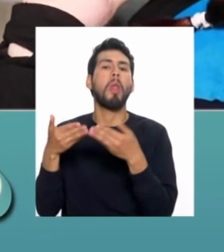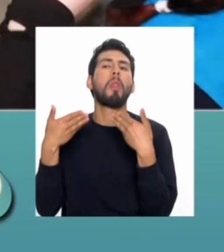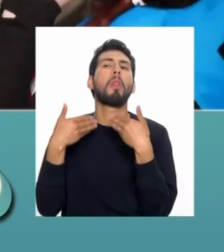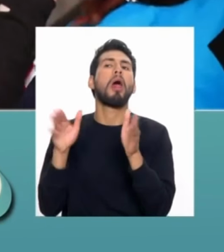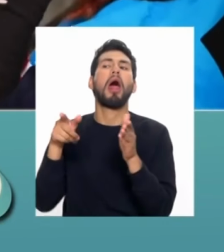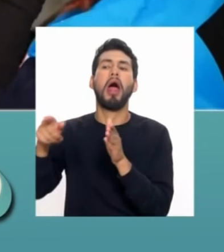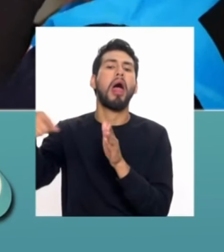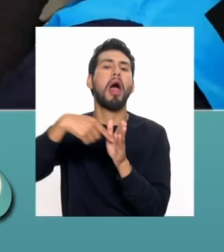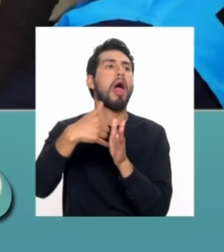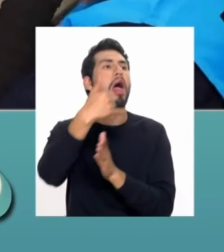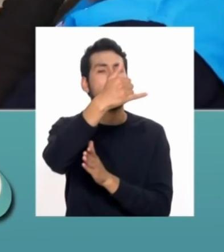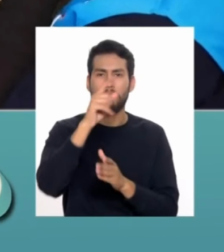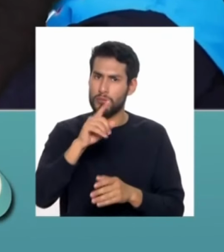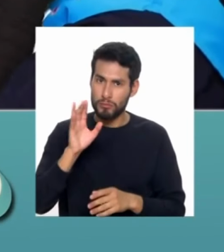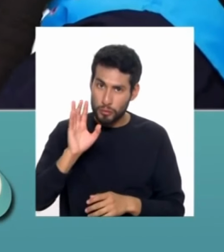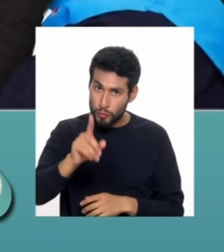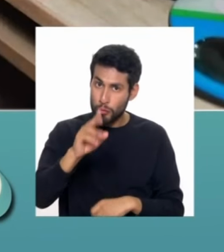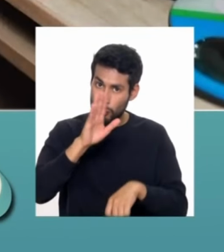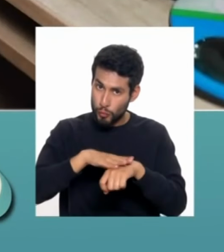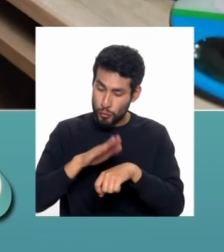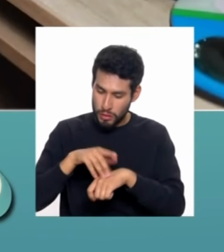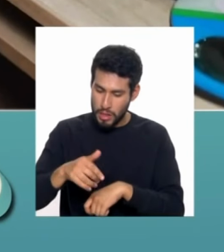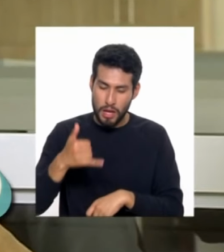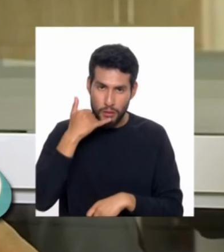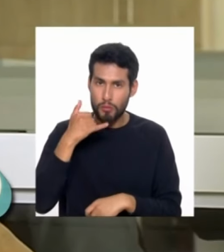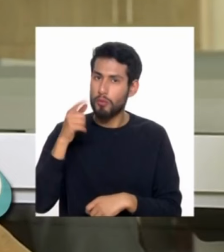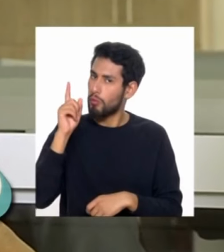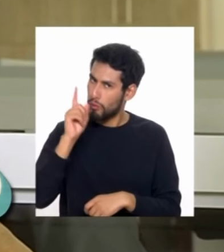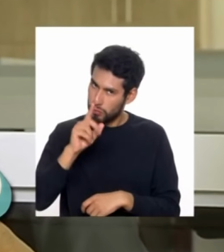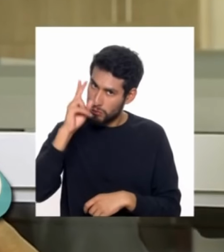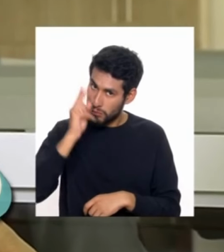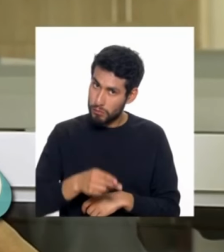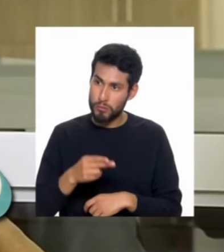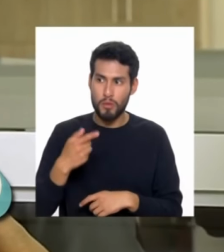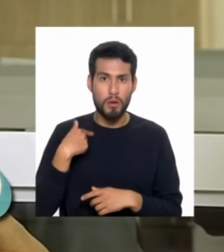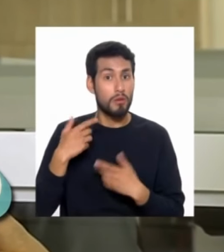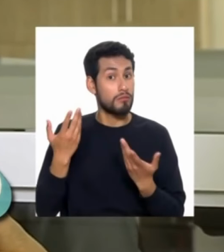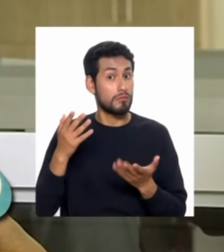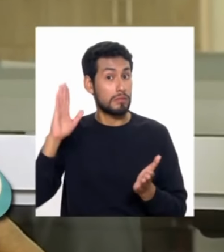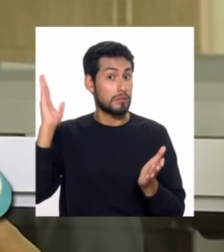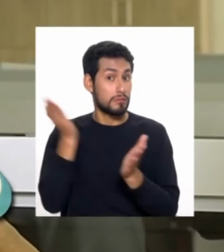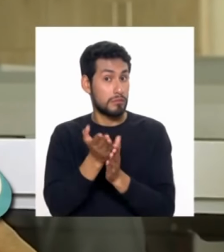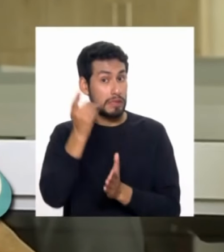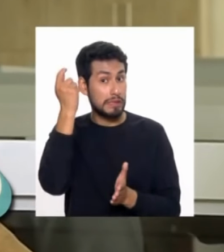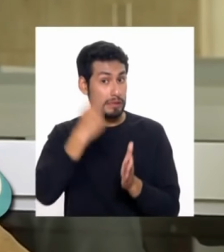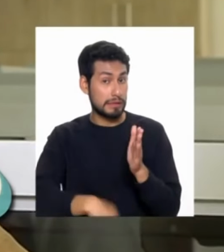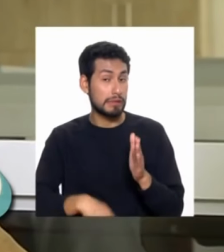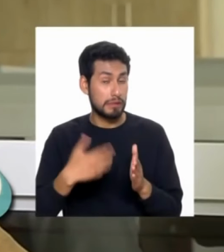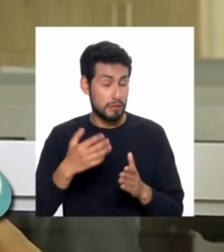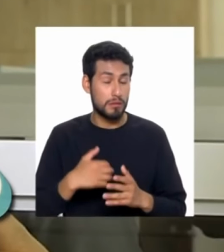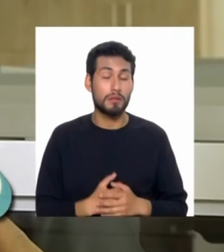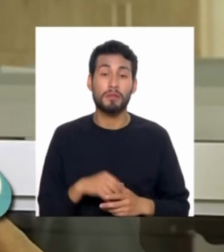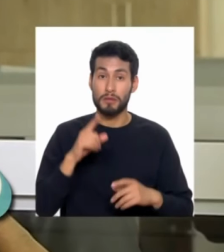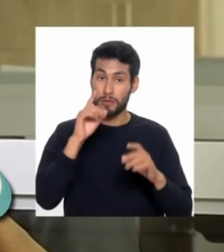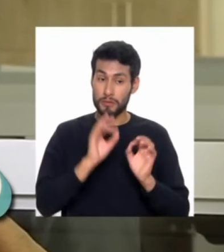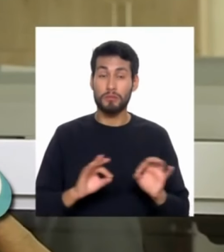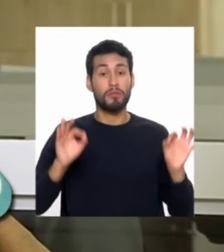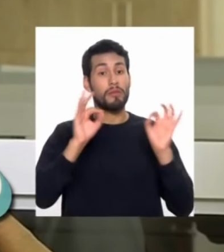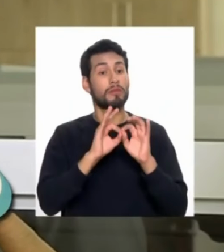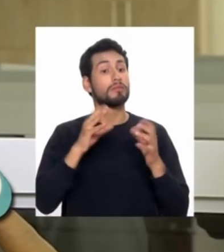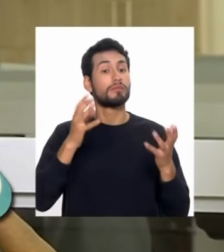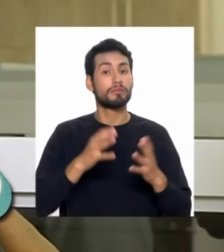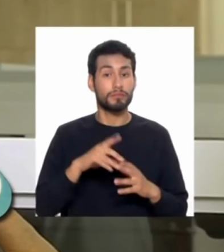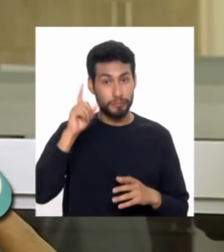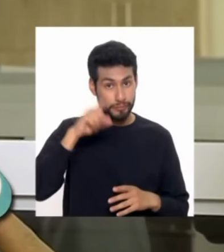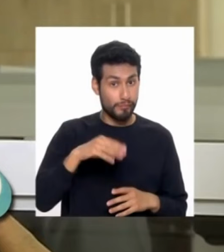hagan bromas o conversen con los niños si es que necesitan tener el teléfono abierto, ¿no? Puesto que es importante tener